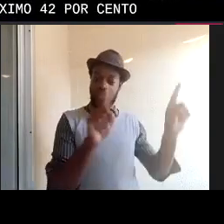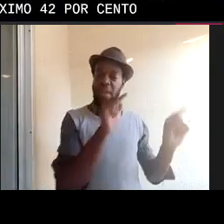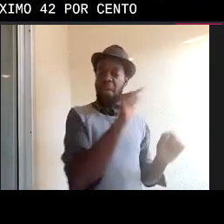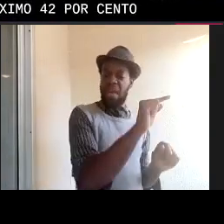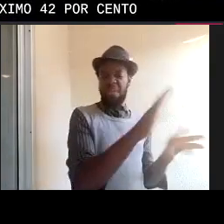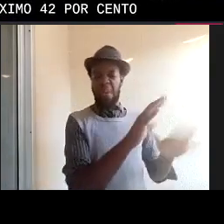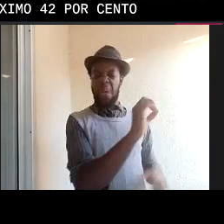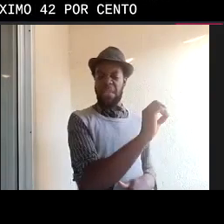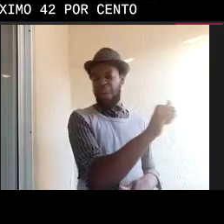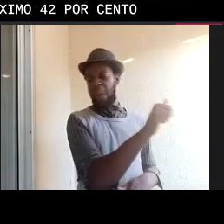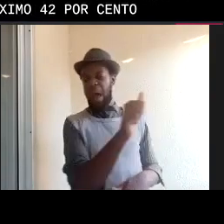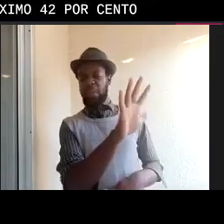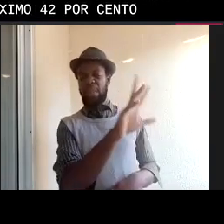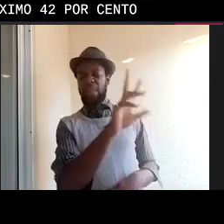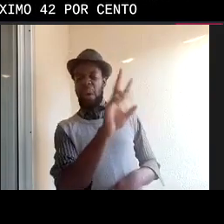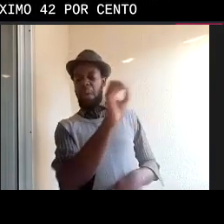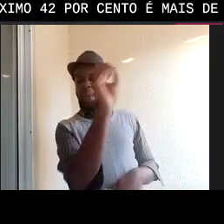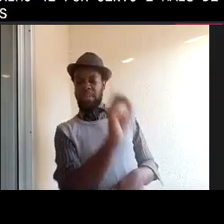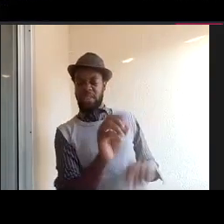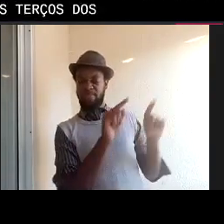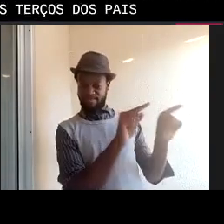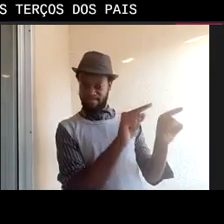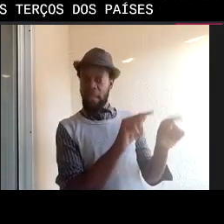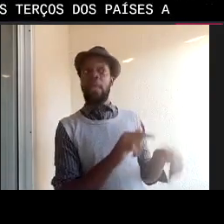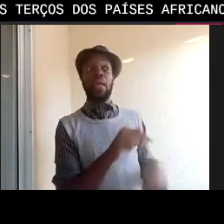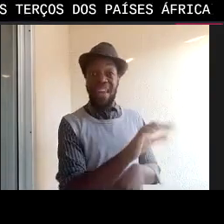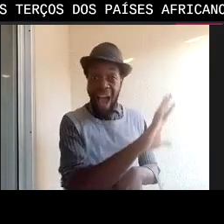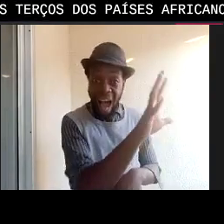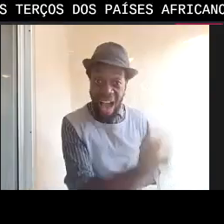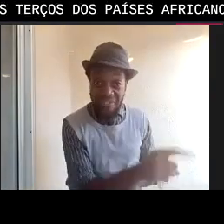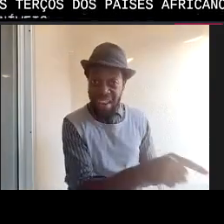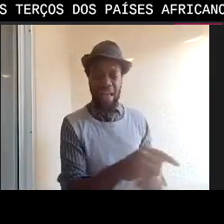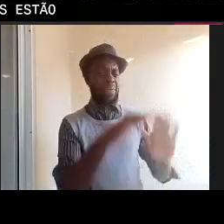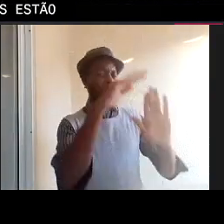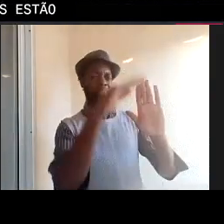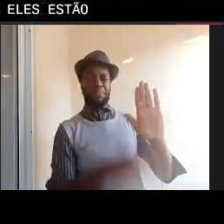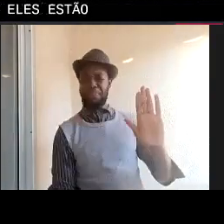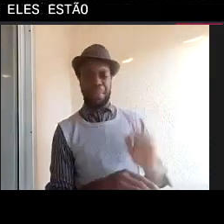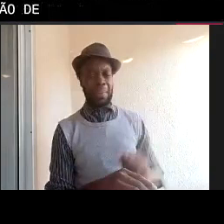de 2/3 de los países africanos, los niveles están por debajo del 20%.